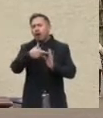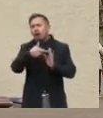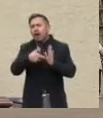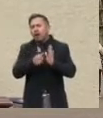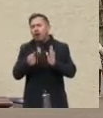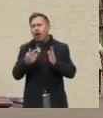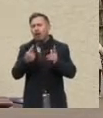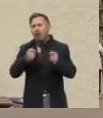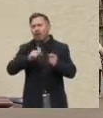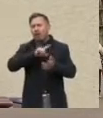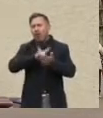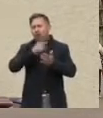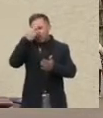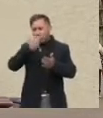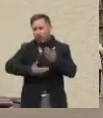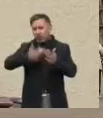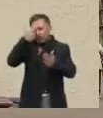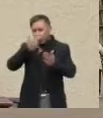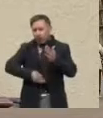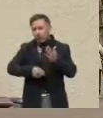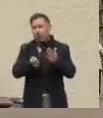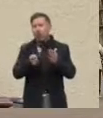son insuficientes. Parecería